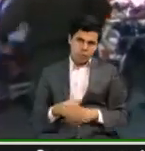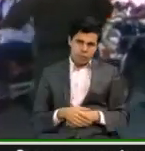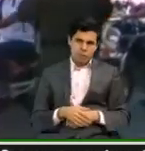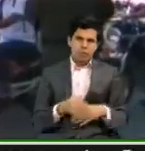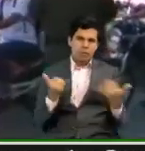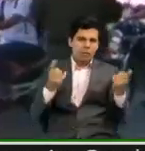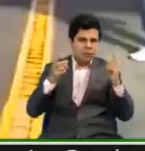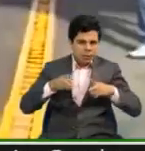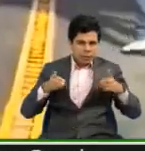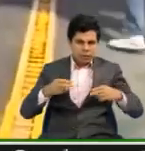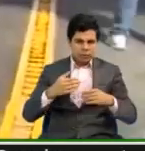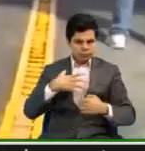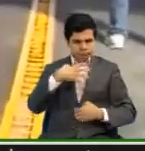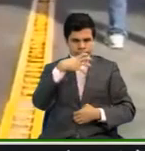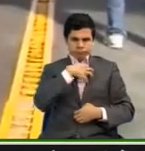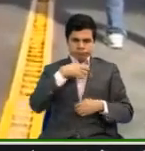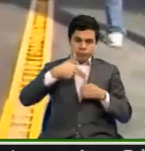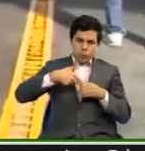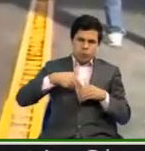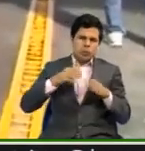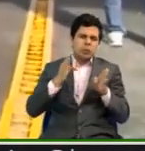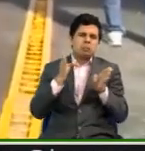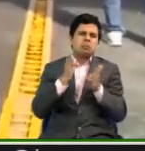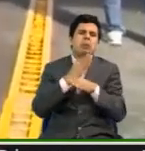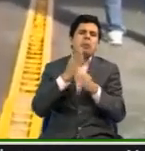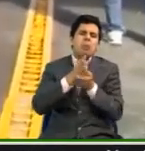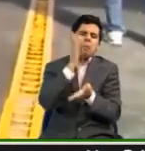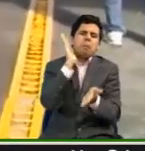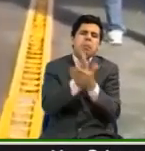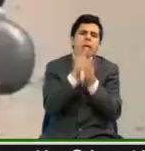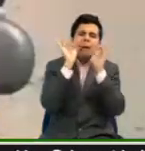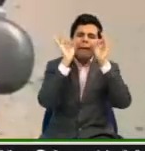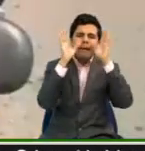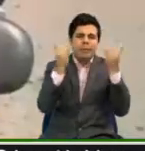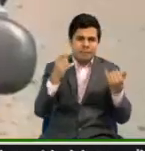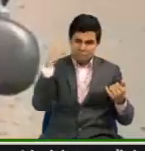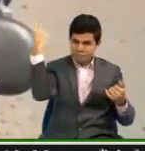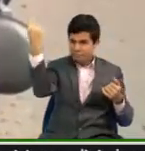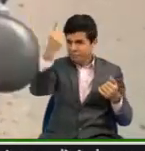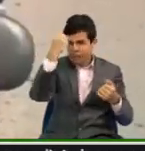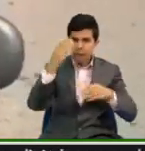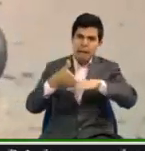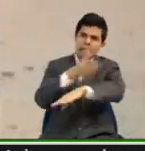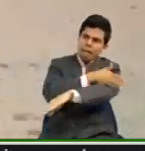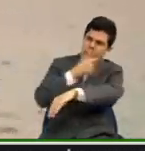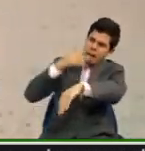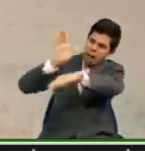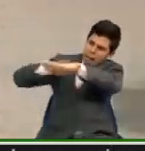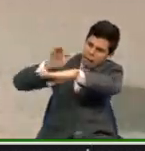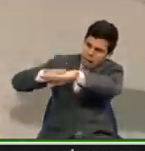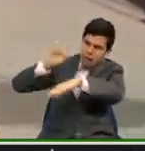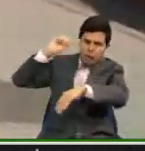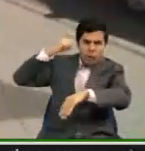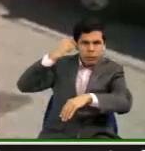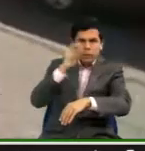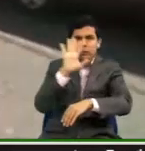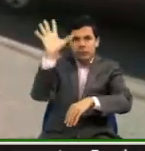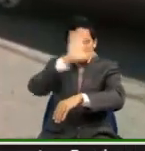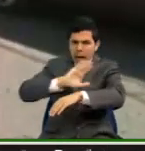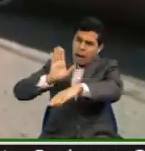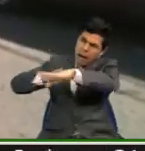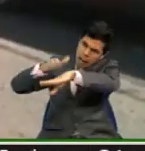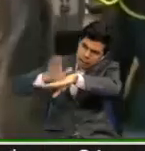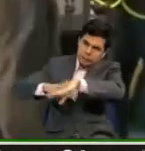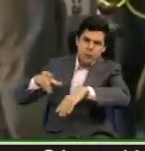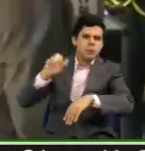de servicio, esto es una crónica de una crisis anunciada ante ya los múltiples llamados hechos al gobierno nacional. Esto se ha